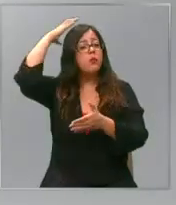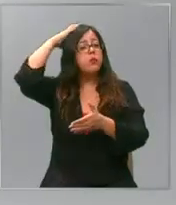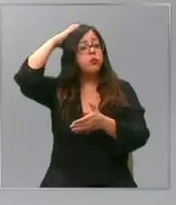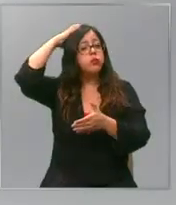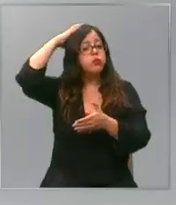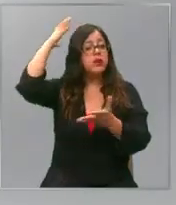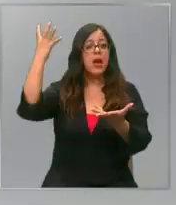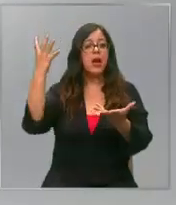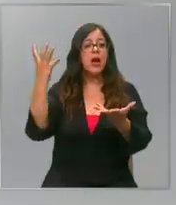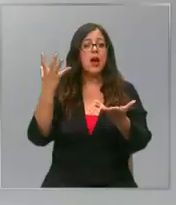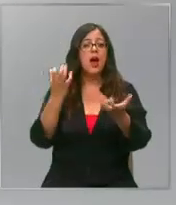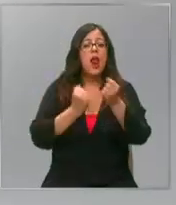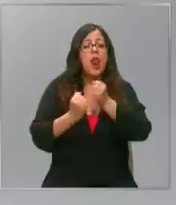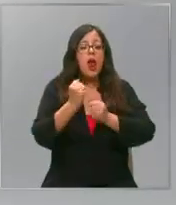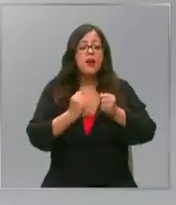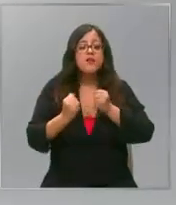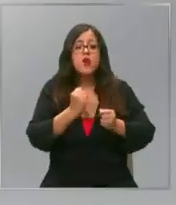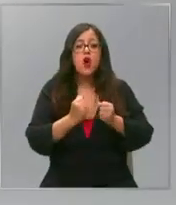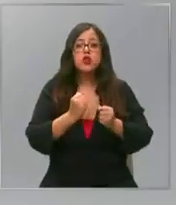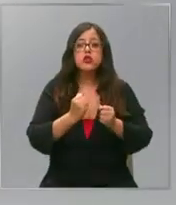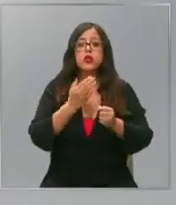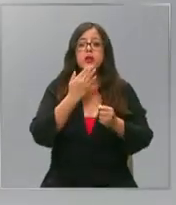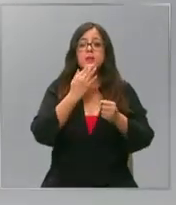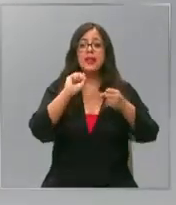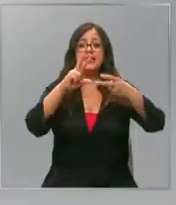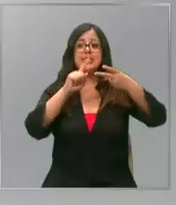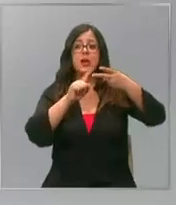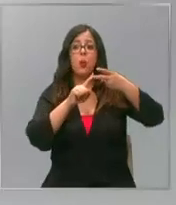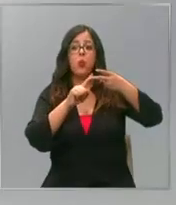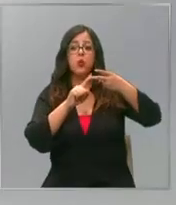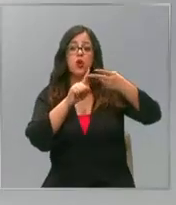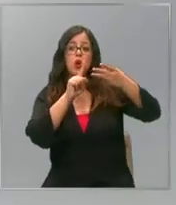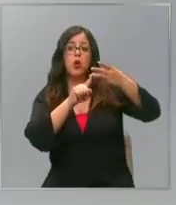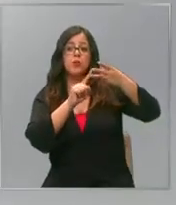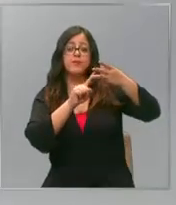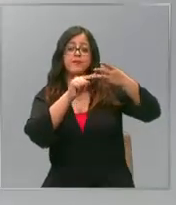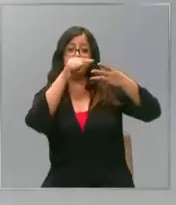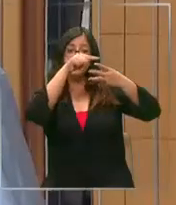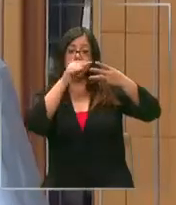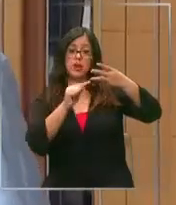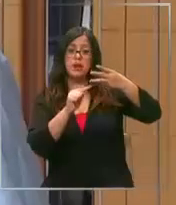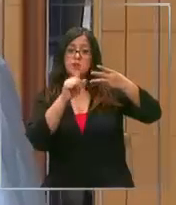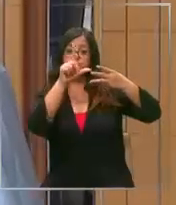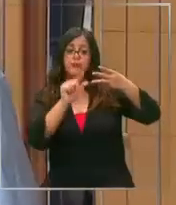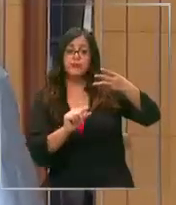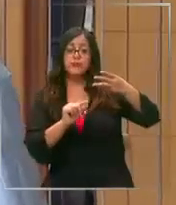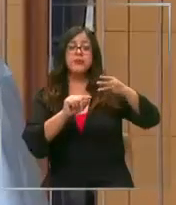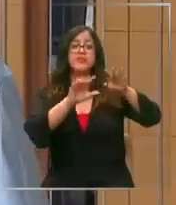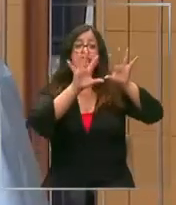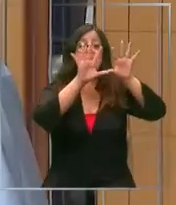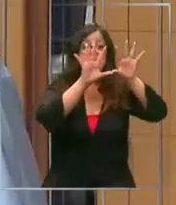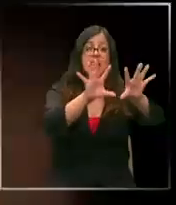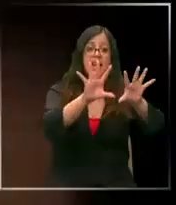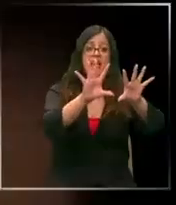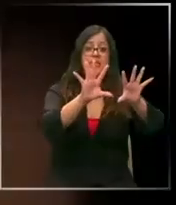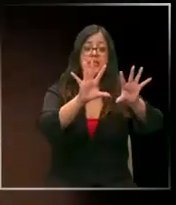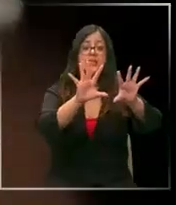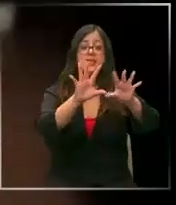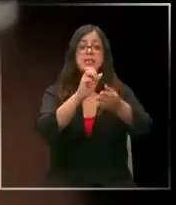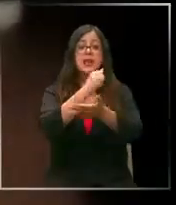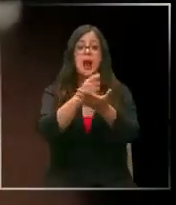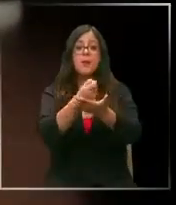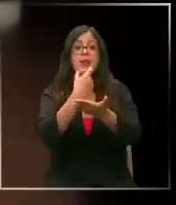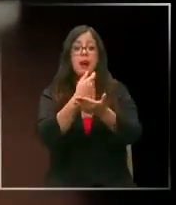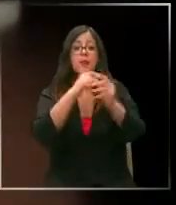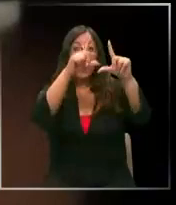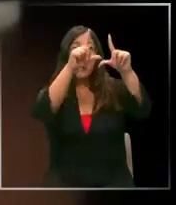epilepsia. También disminuyeron levetiracetam y el ácido acetilsalicílico. De las 10 que tuvieron bajas más importantes,